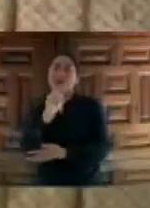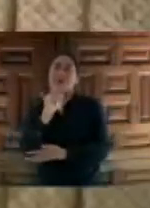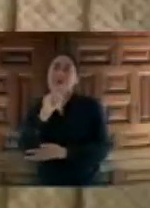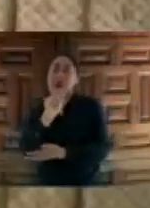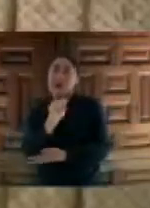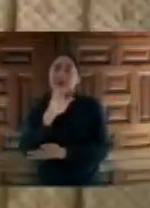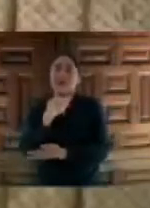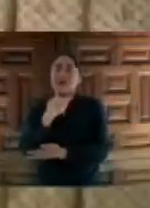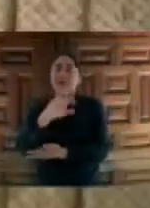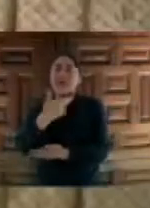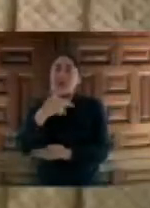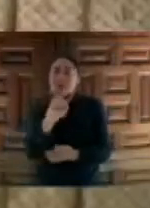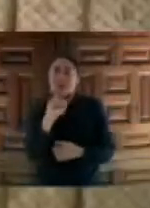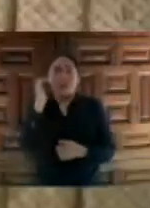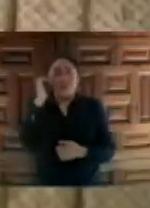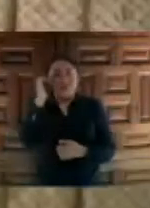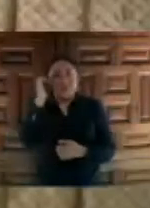Camacho.